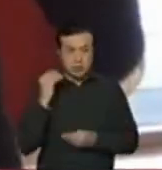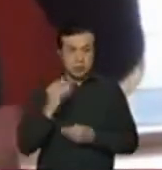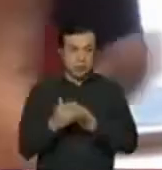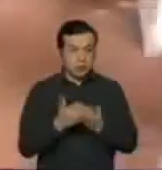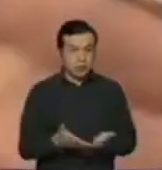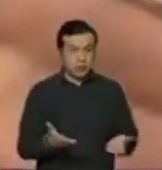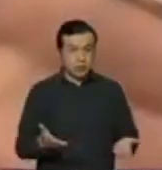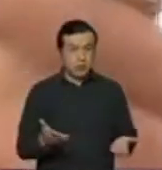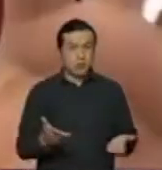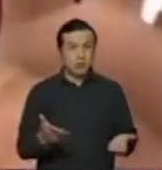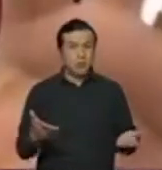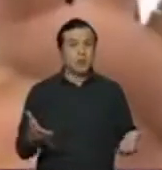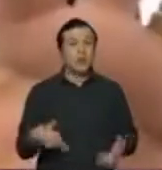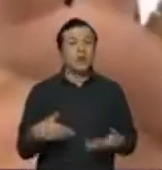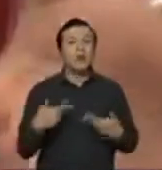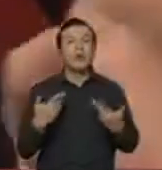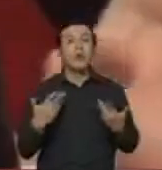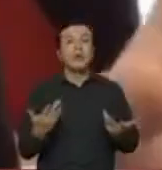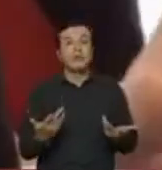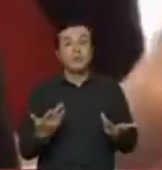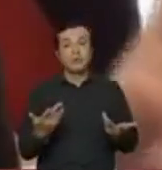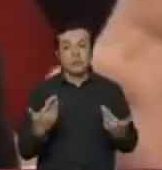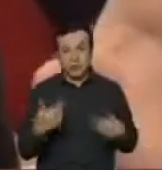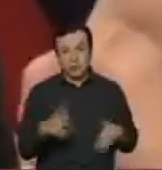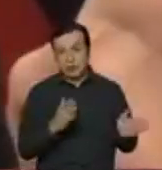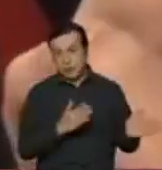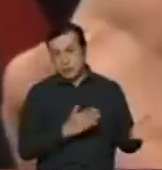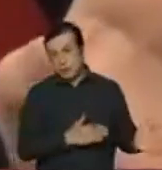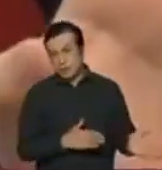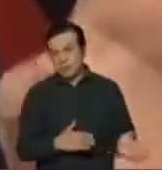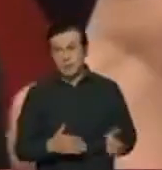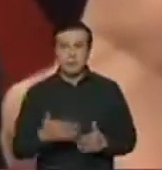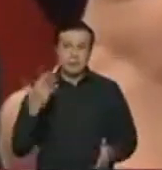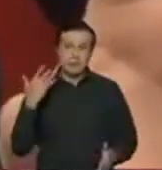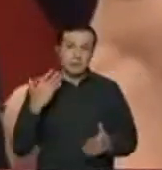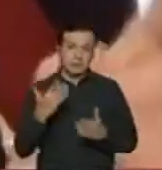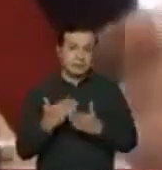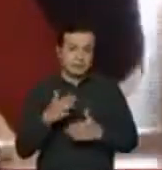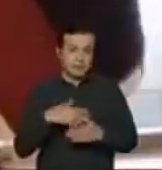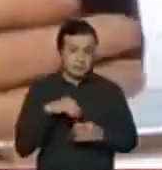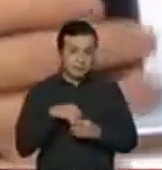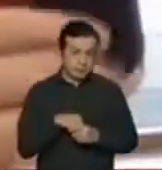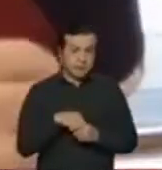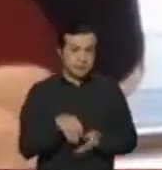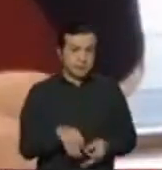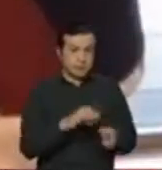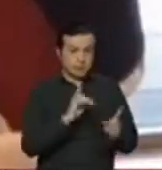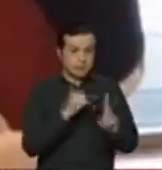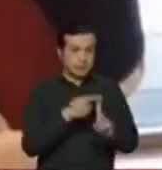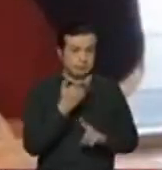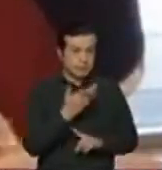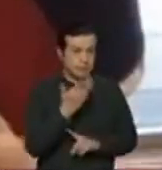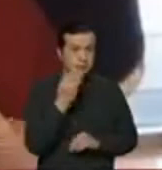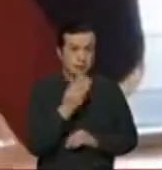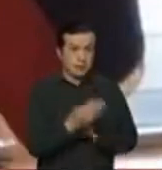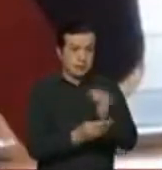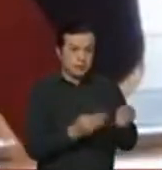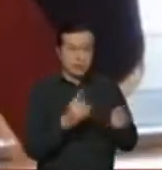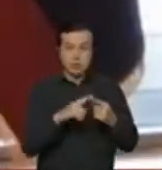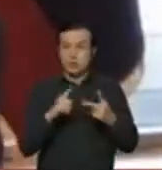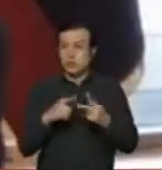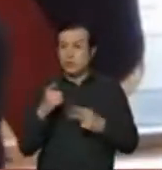no en una competencia o lo que ha estado pasando en el BIES, que por un lado recibimos aportaciones y por